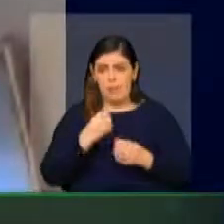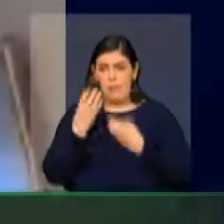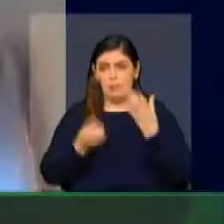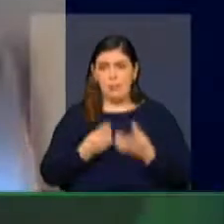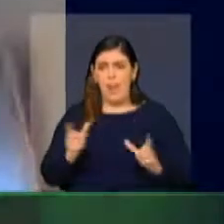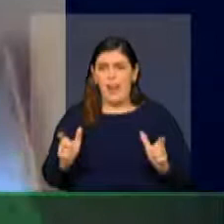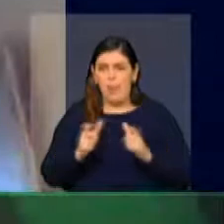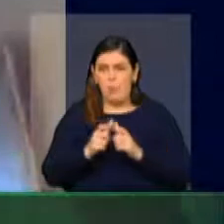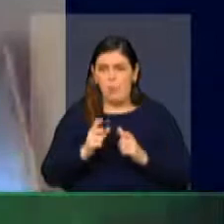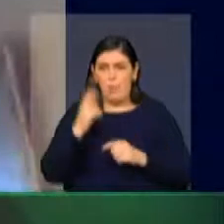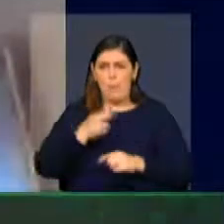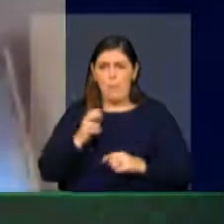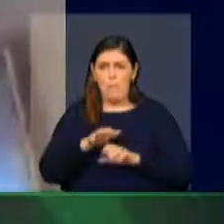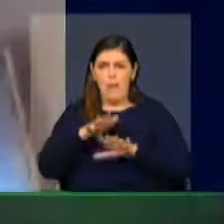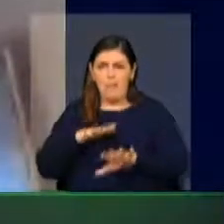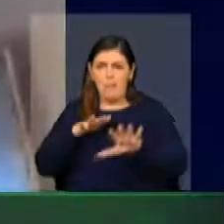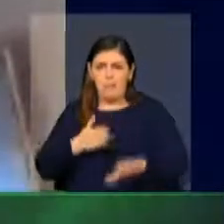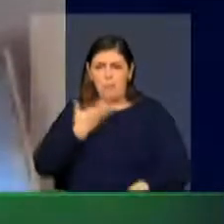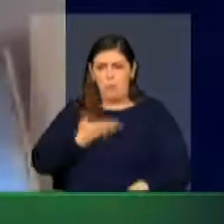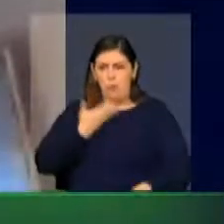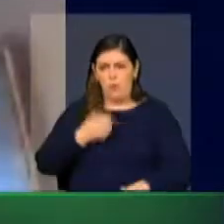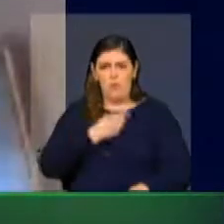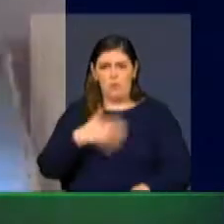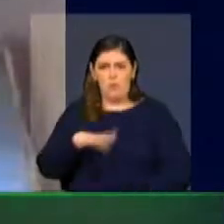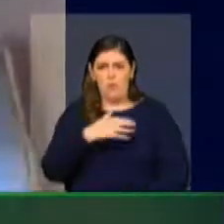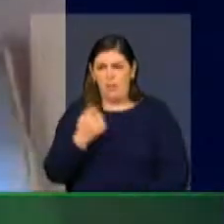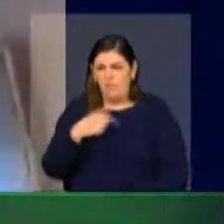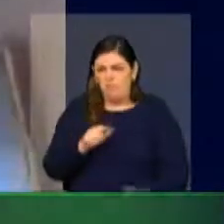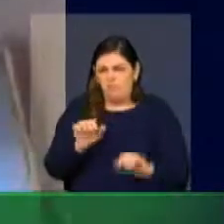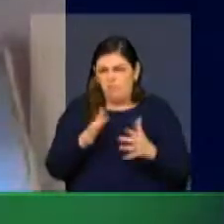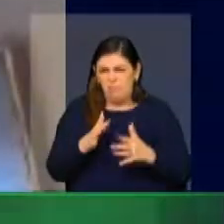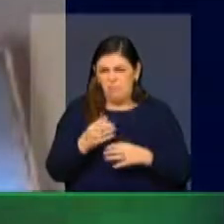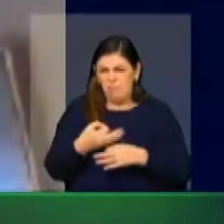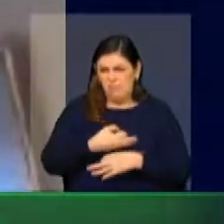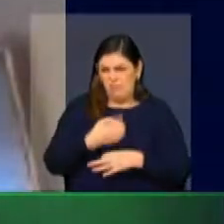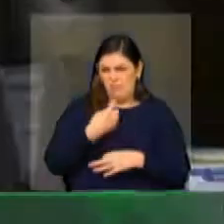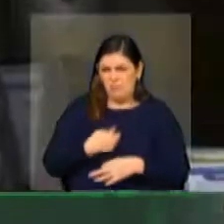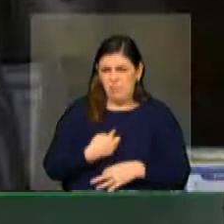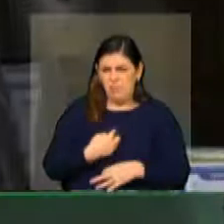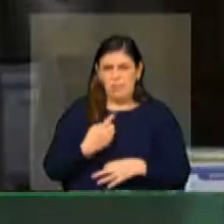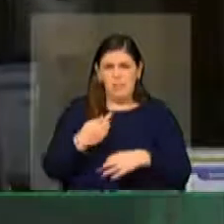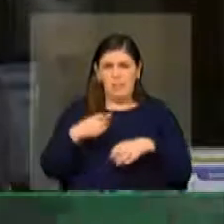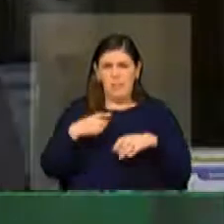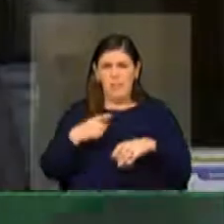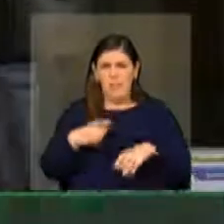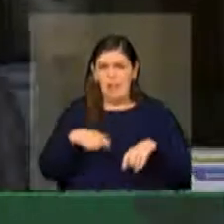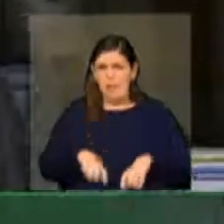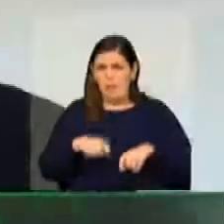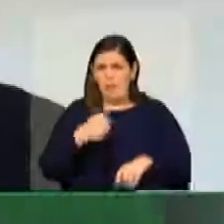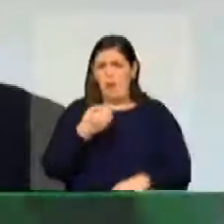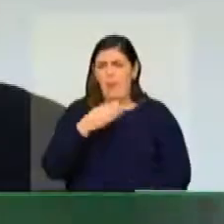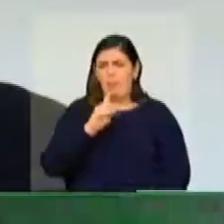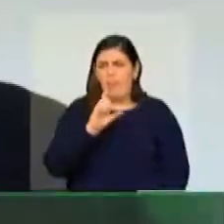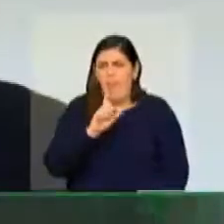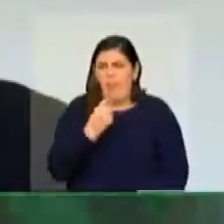las manifestaciones y las protestas sociales. Así que, ¿de qué consejo nos viene a dar, señor embajador? Abdala volvió a tomar la palabra